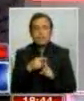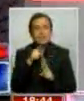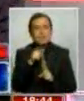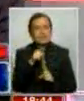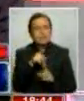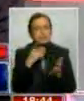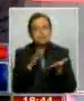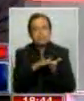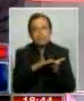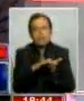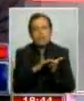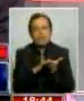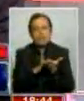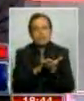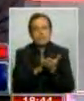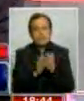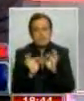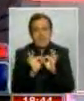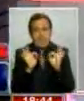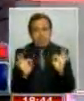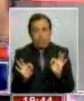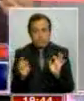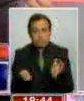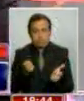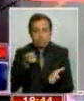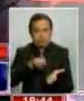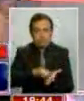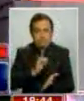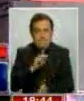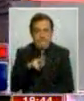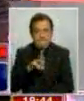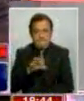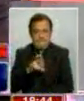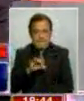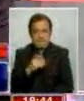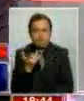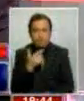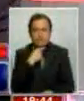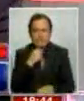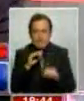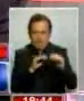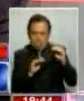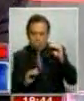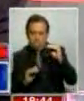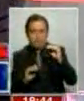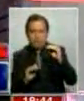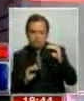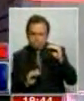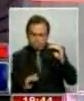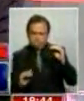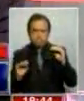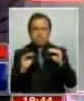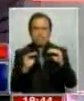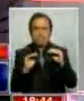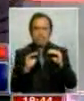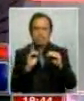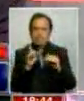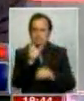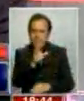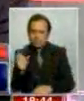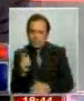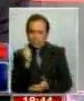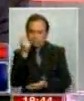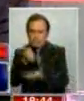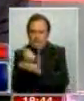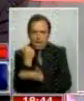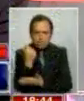uno quiere, por ejemplo, invertir en educación. Porque invertir en educación es enfrentar la desigualdad, pero también invertir en educación es invertir en capital humano, es darle